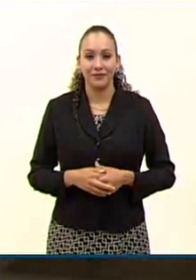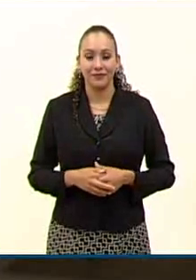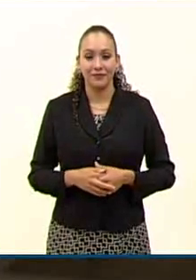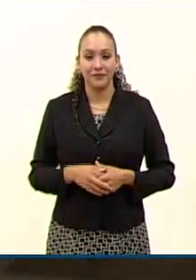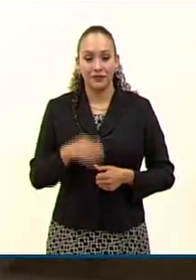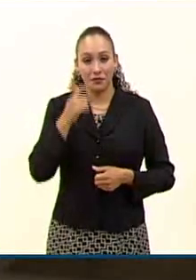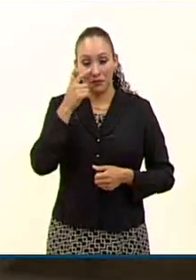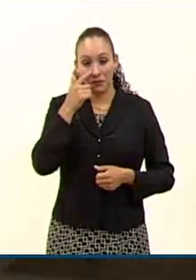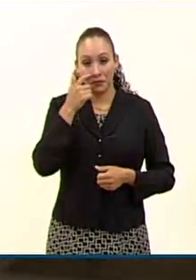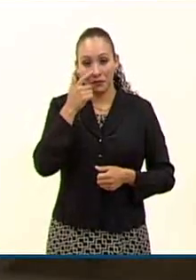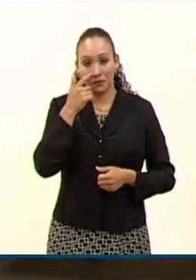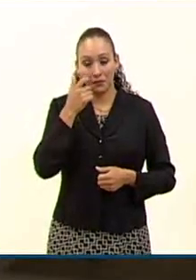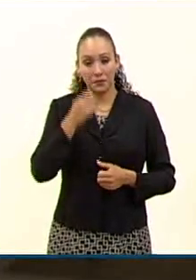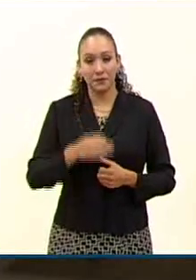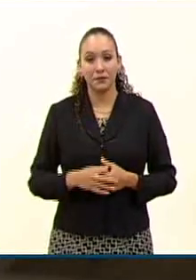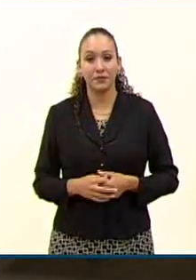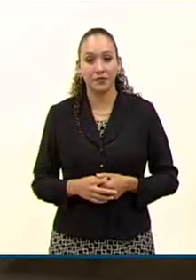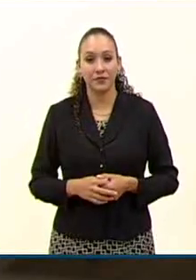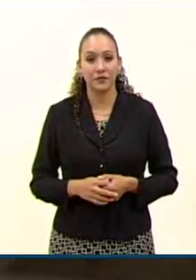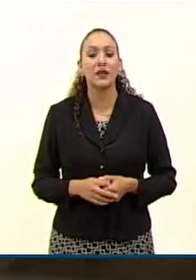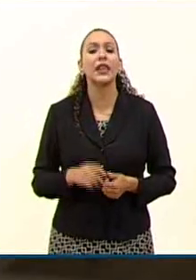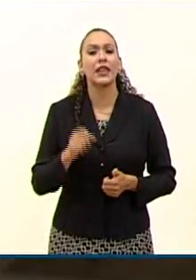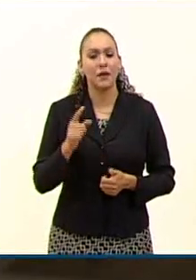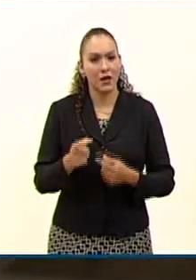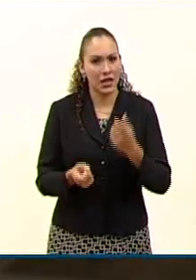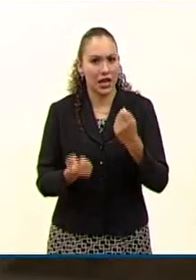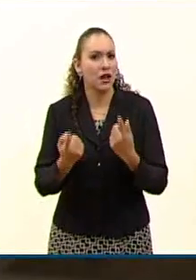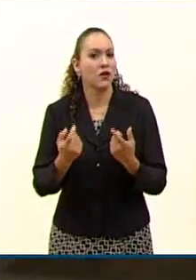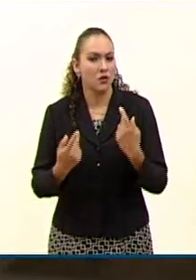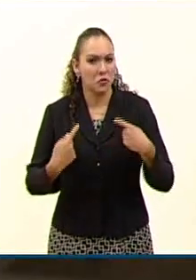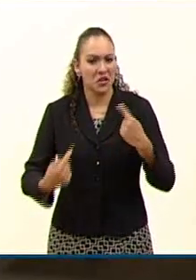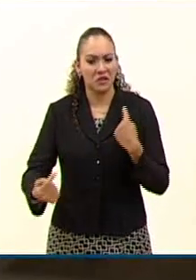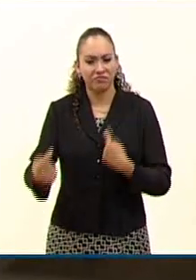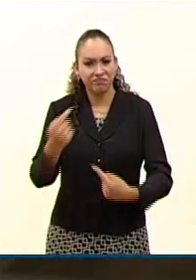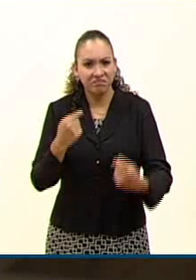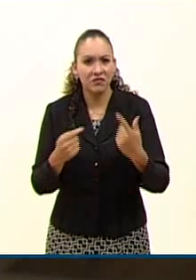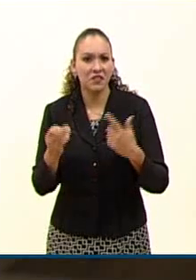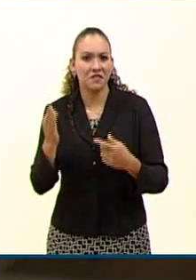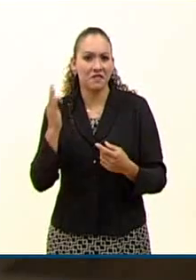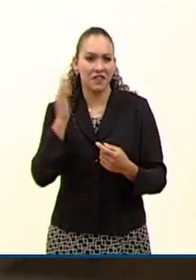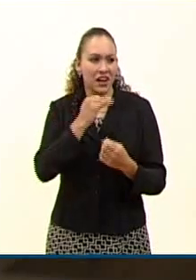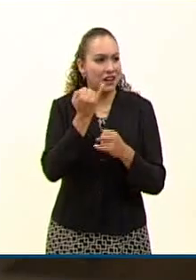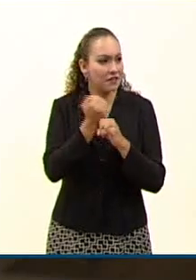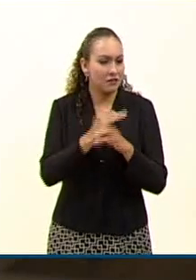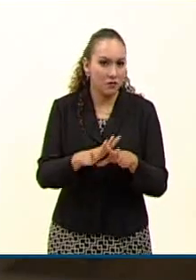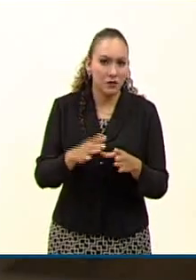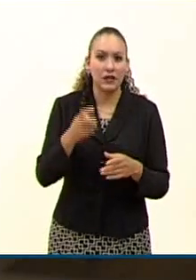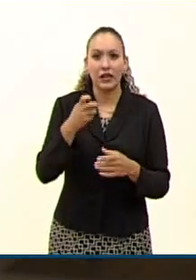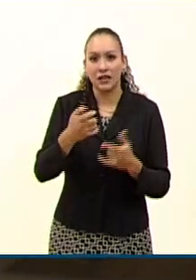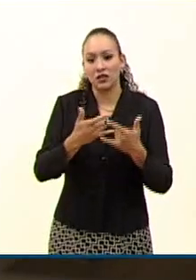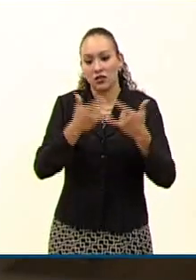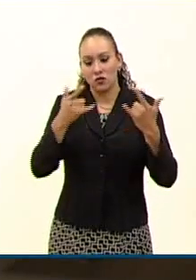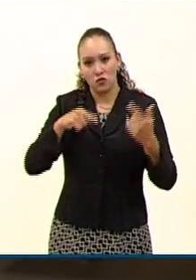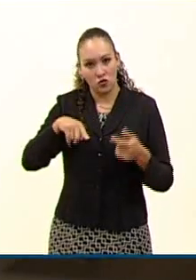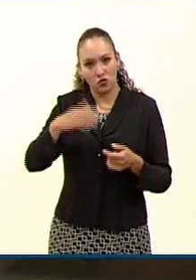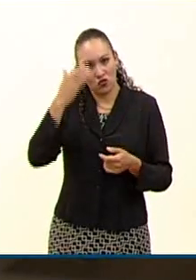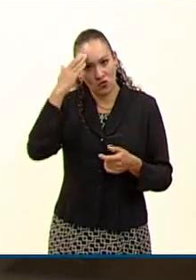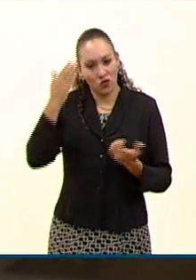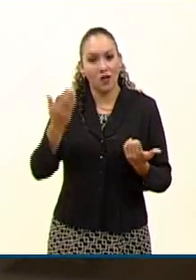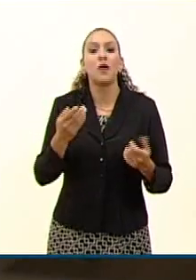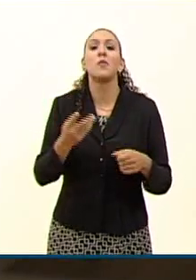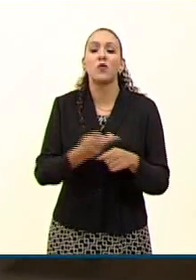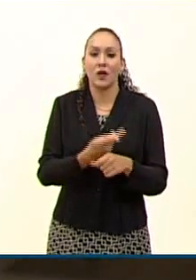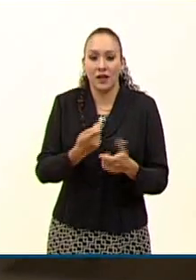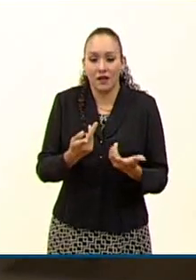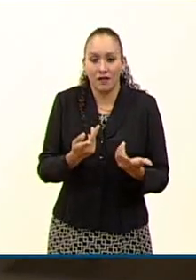Nos retarán también las calumnias y amenazas, formas de ataque históricamente conocidas por la Judicatura